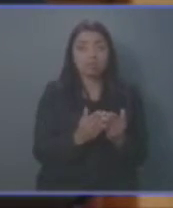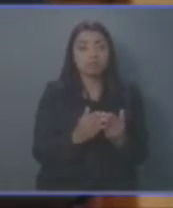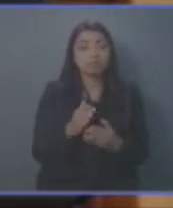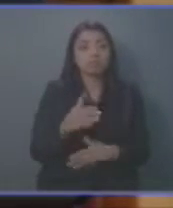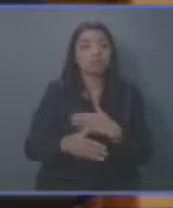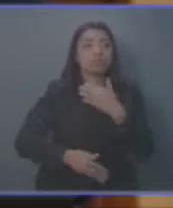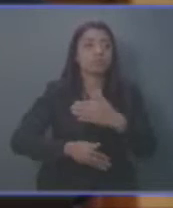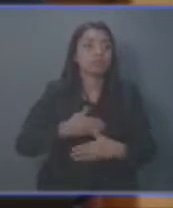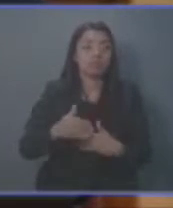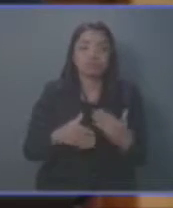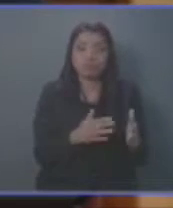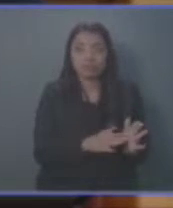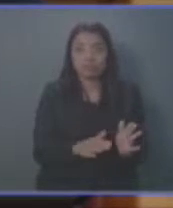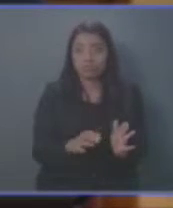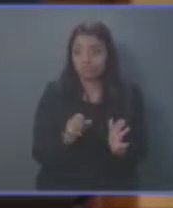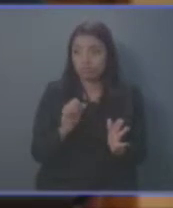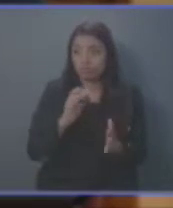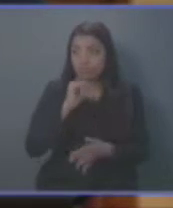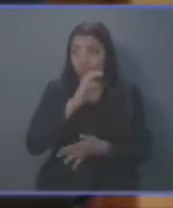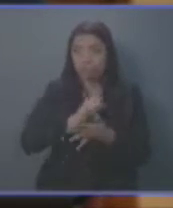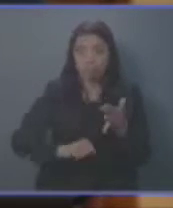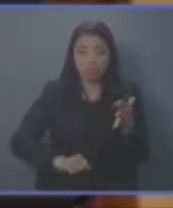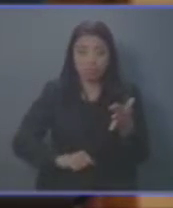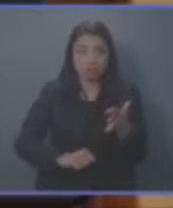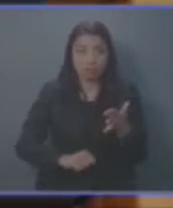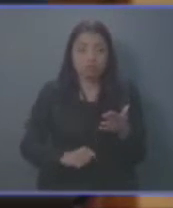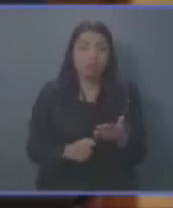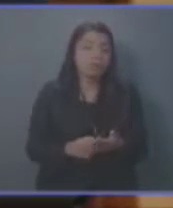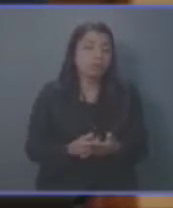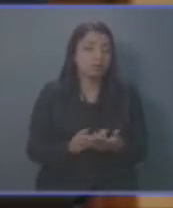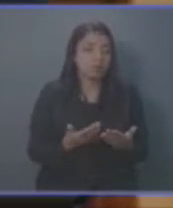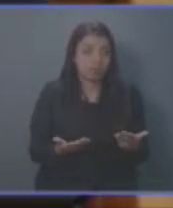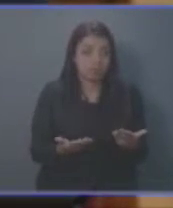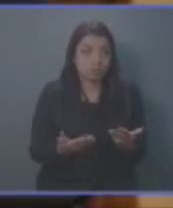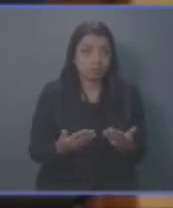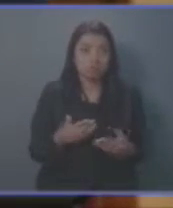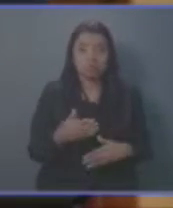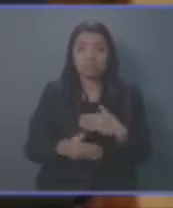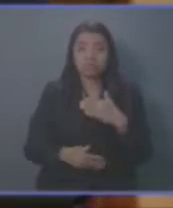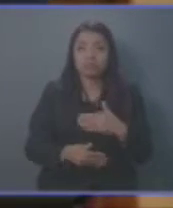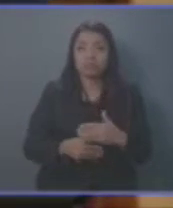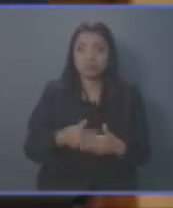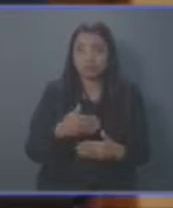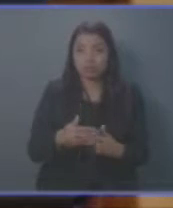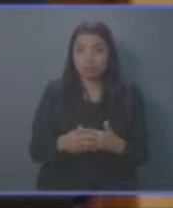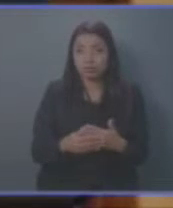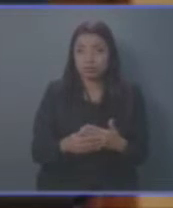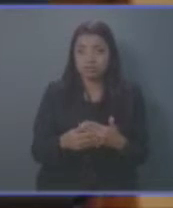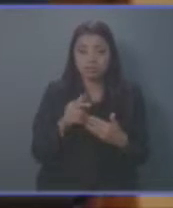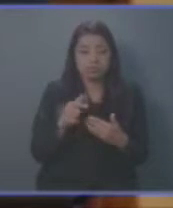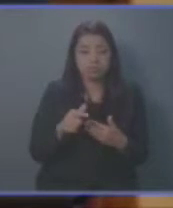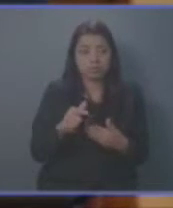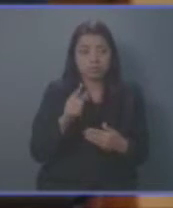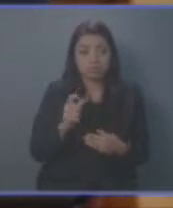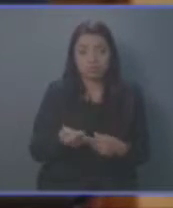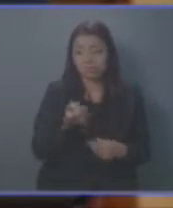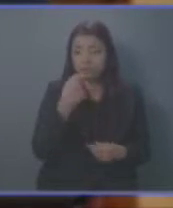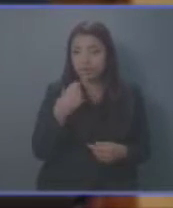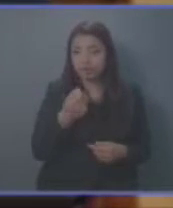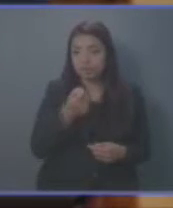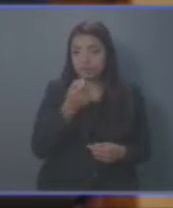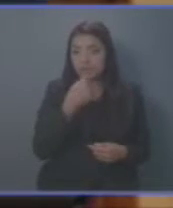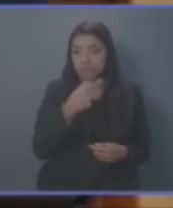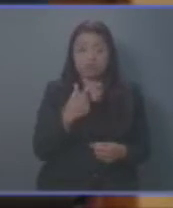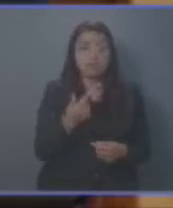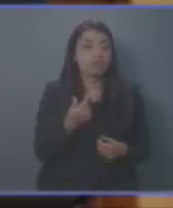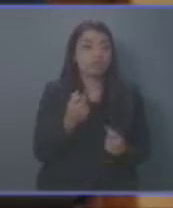procedente exonerar del pago de impuestos que ocasione la introducción de un lote de medicamentos,